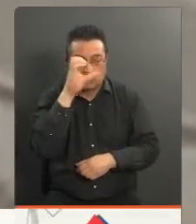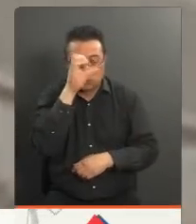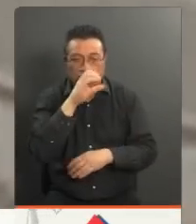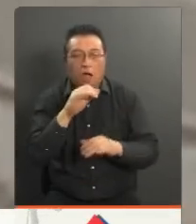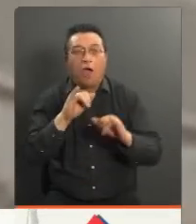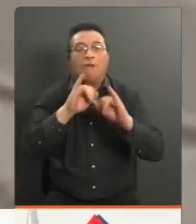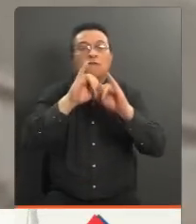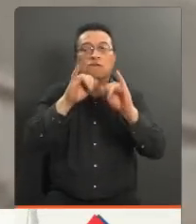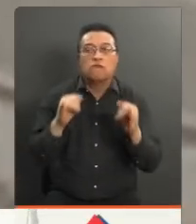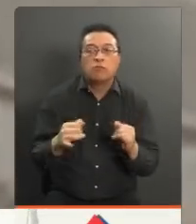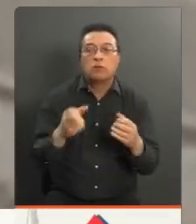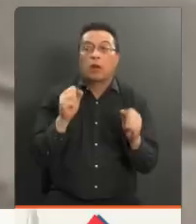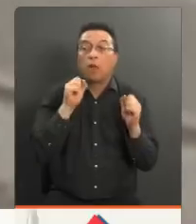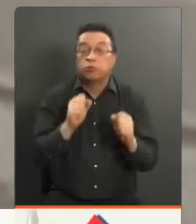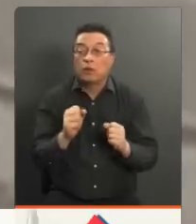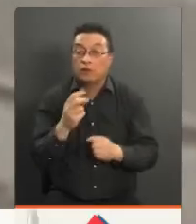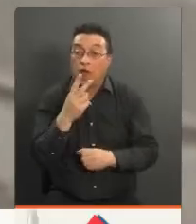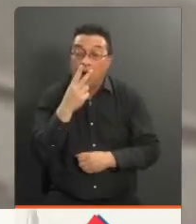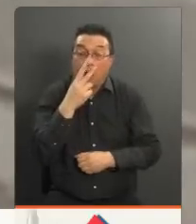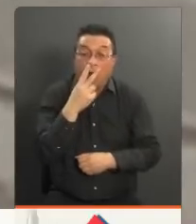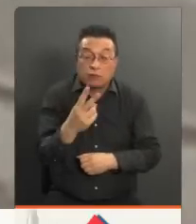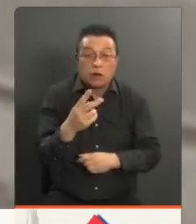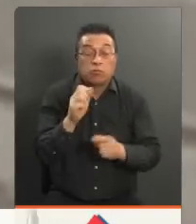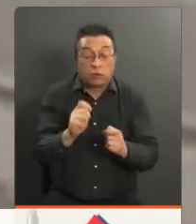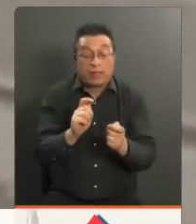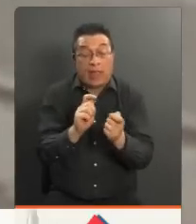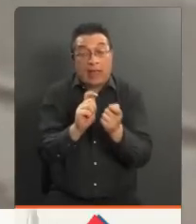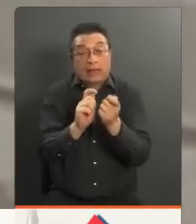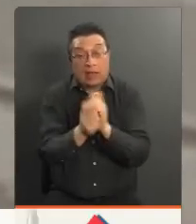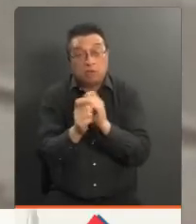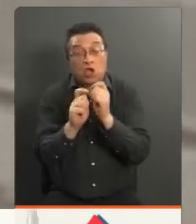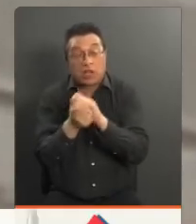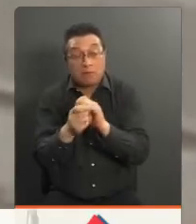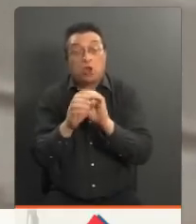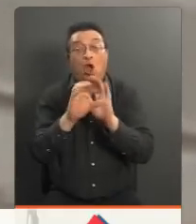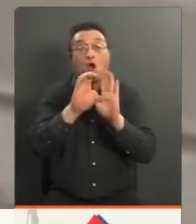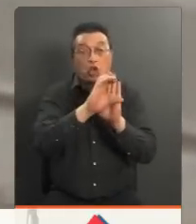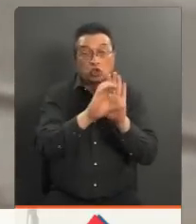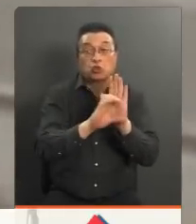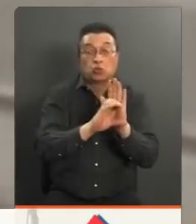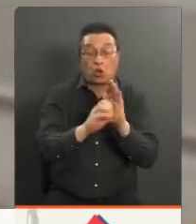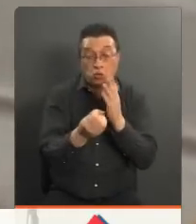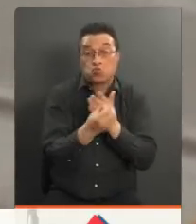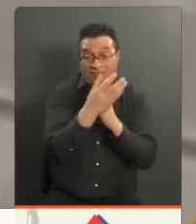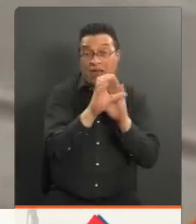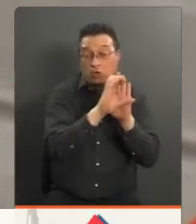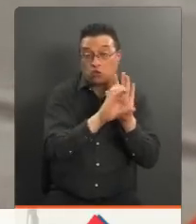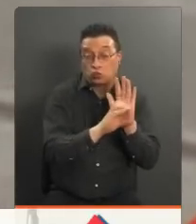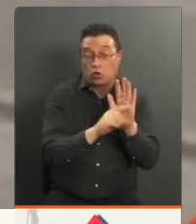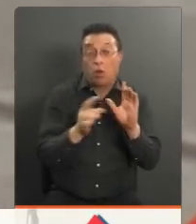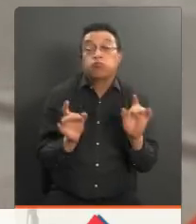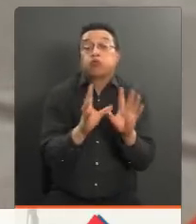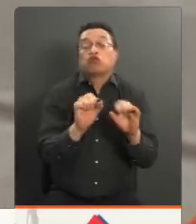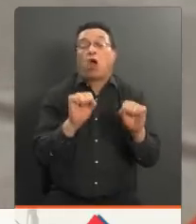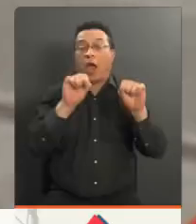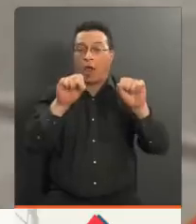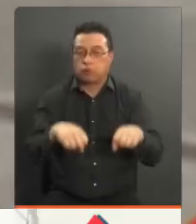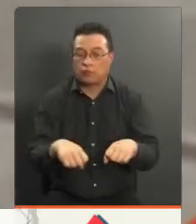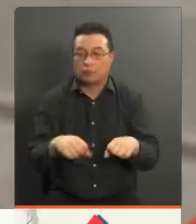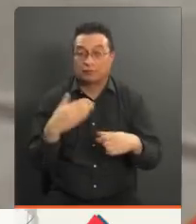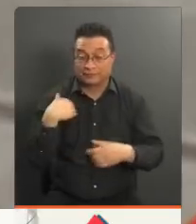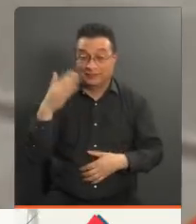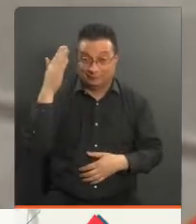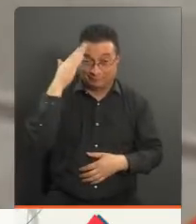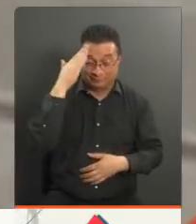que permita ver eventuales cambios a la Constitución, a la nueva Constitución de ser aprobada. ¿Recuerdan ustedes? Hemos estado hablando de